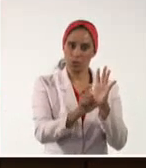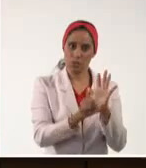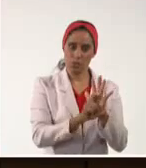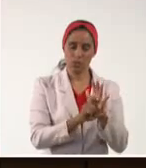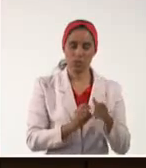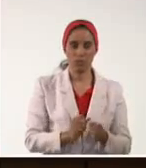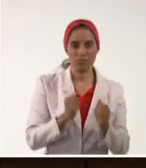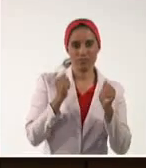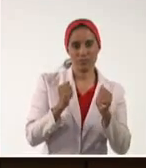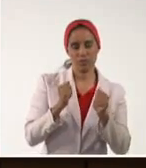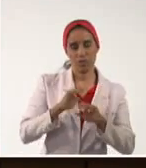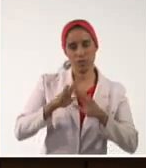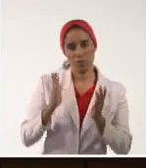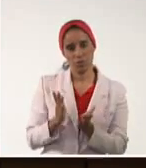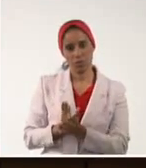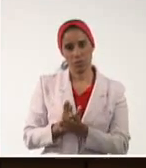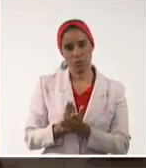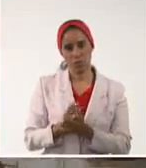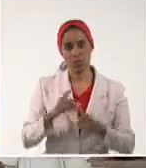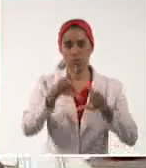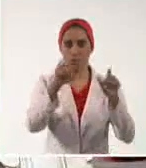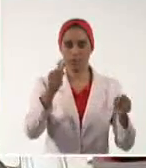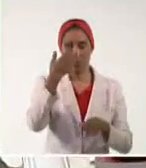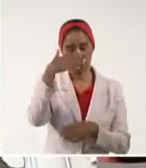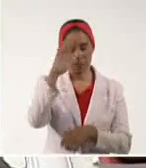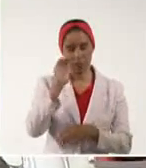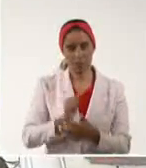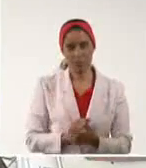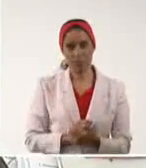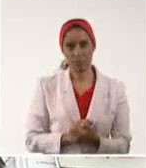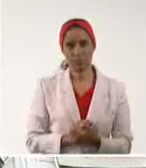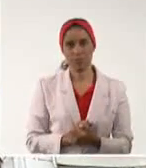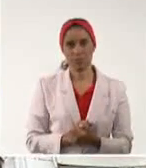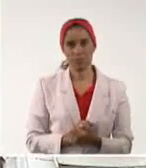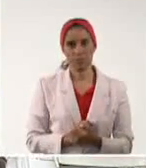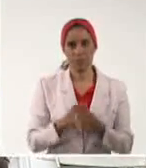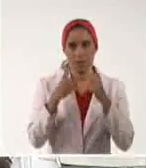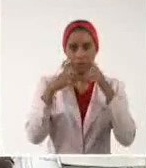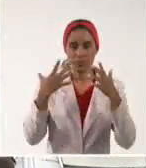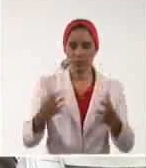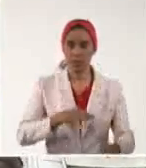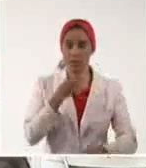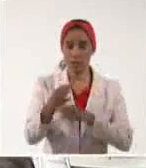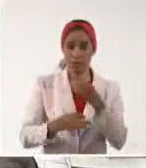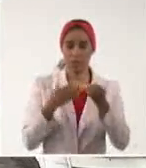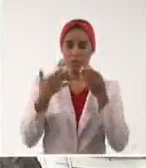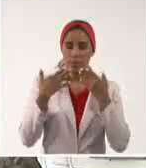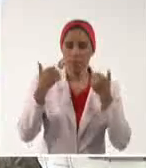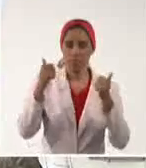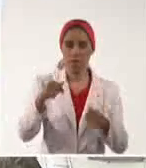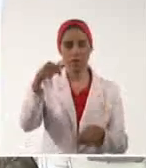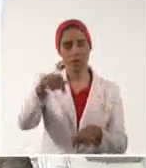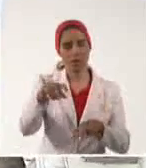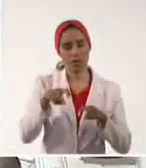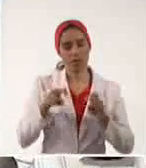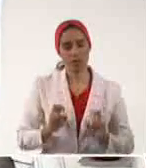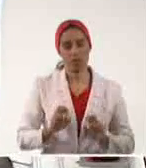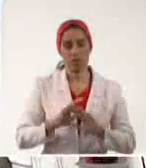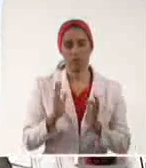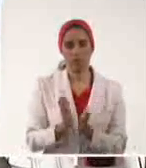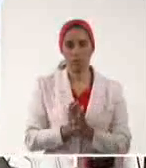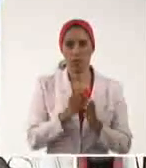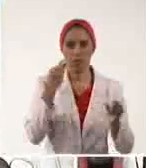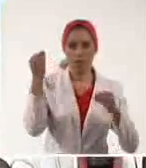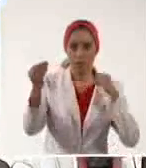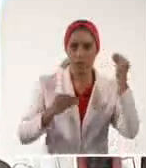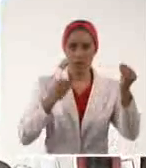fortalecimiento institucional del país. Es meritorio destacar en el orden del día de esta Asamblea el análisis de la implementación de 2